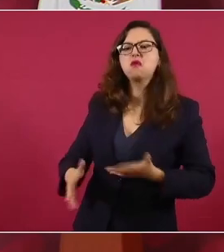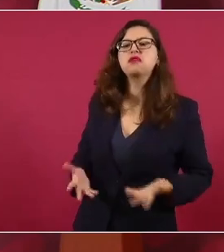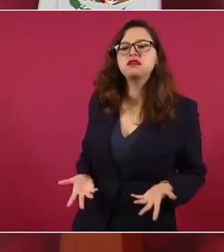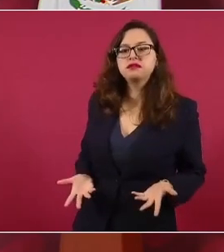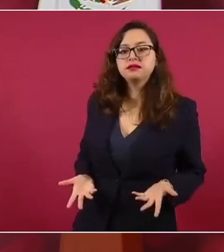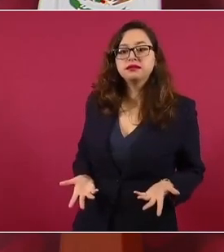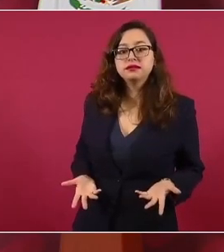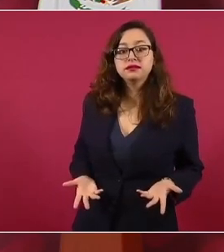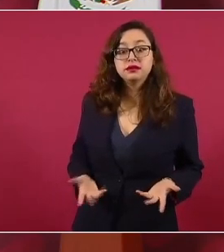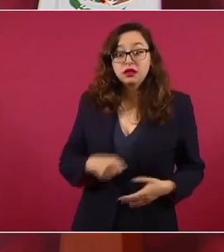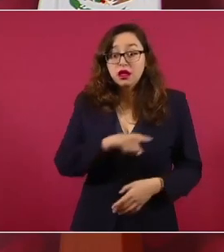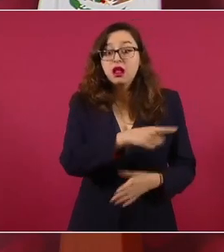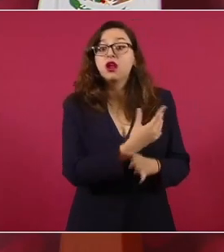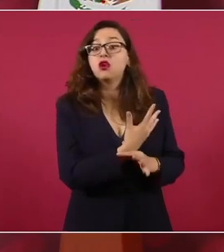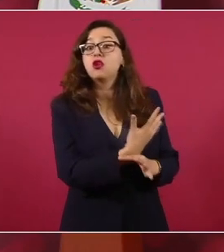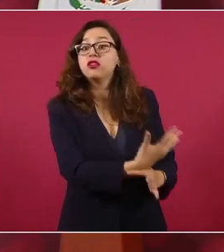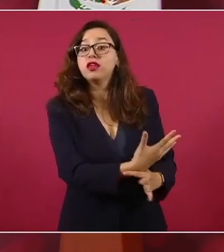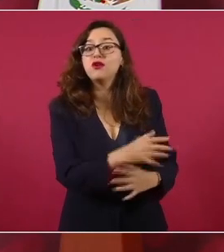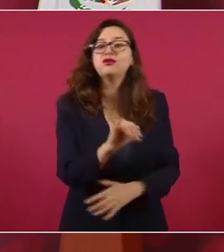¿O no?